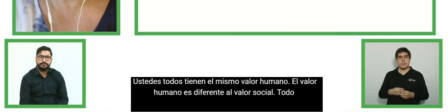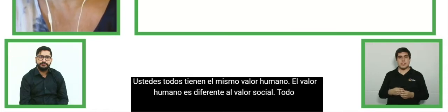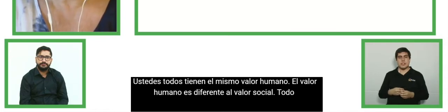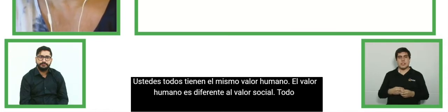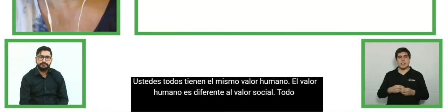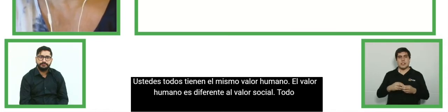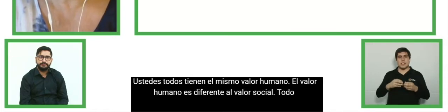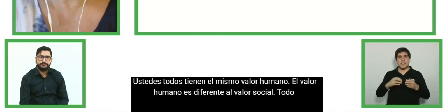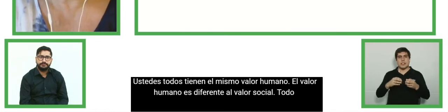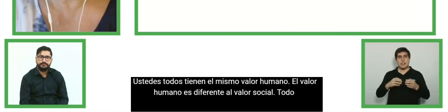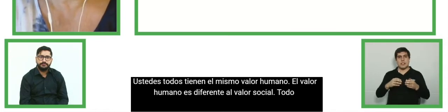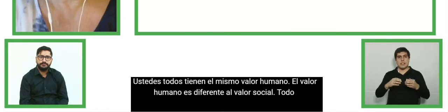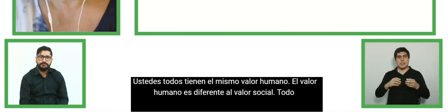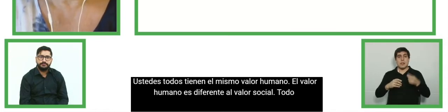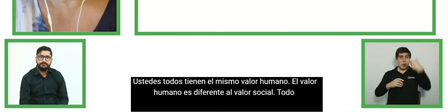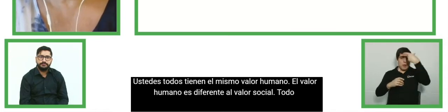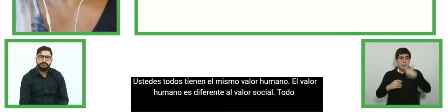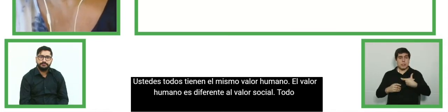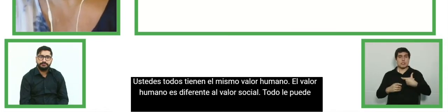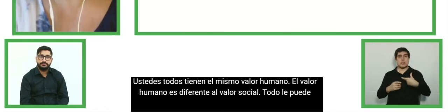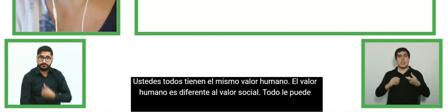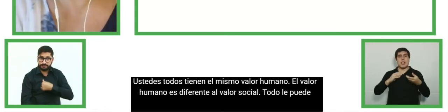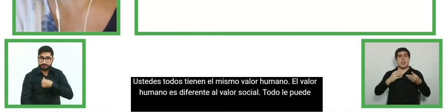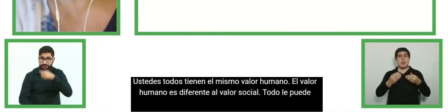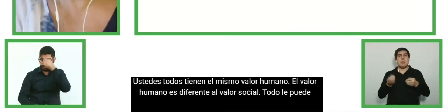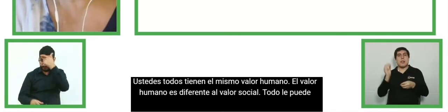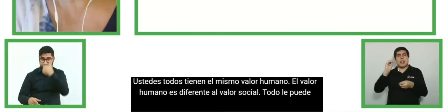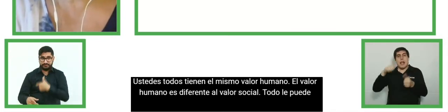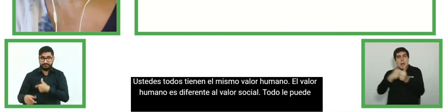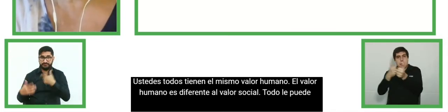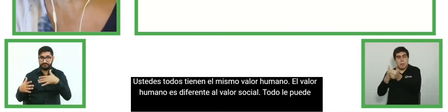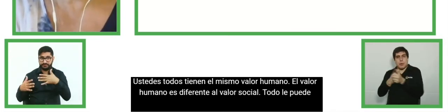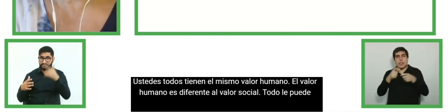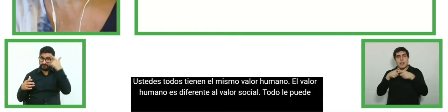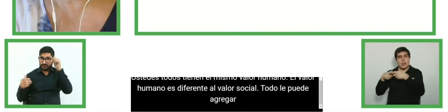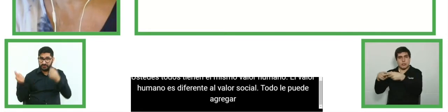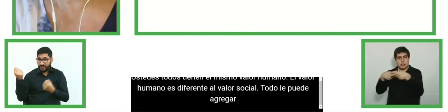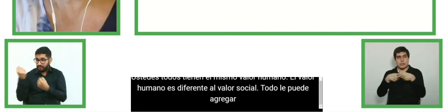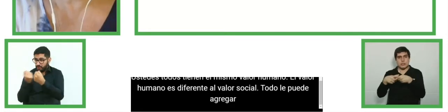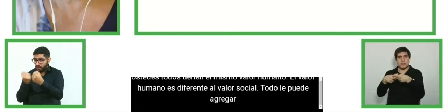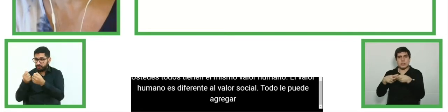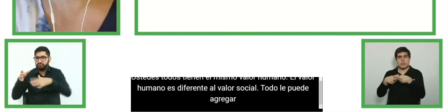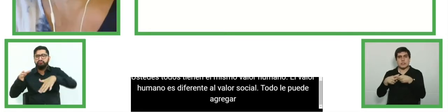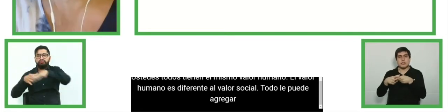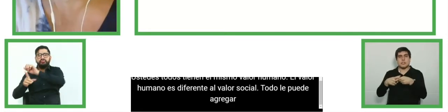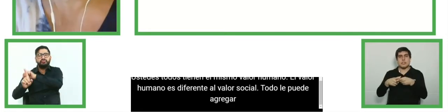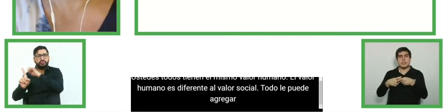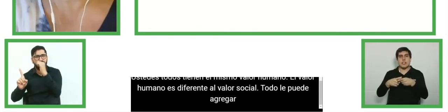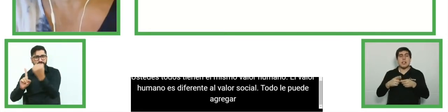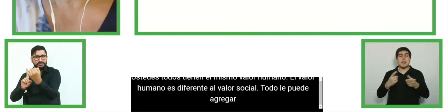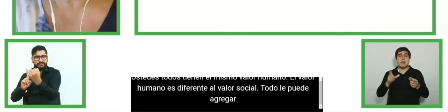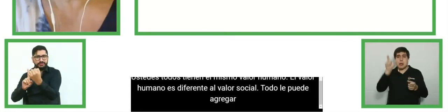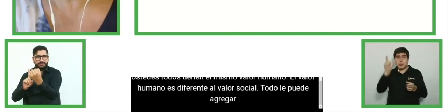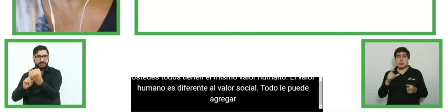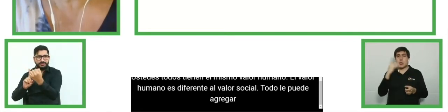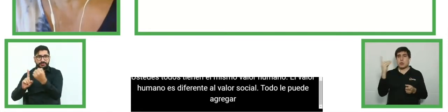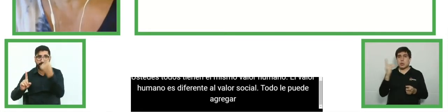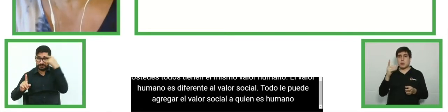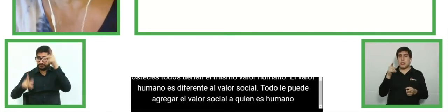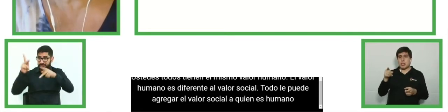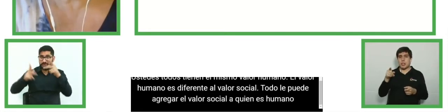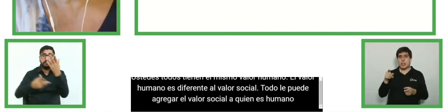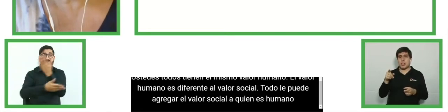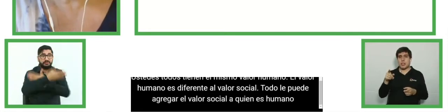quien es humano. El valor social de cualquier humano con o sin discapacidad disminuye